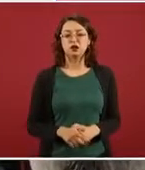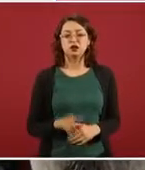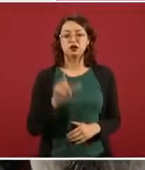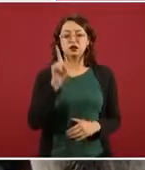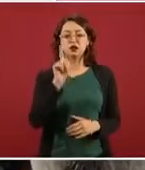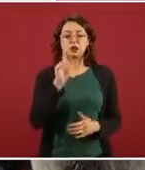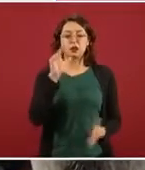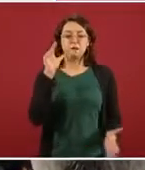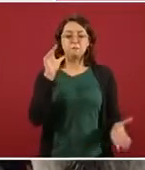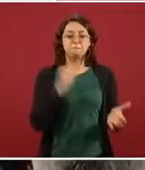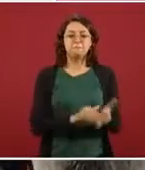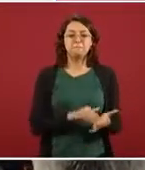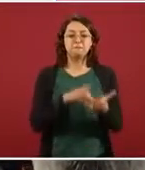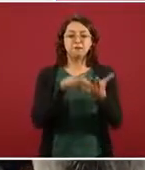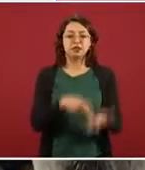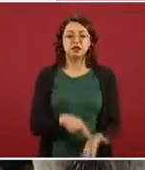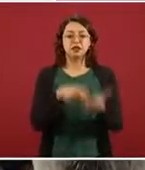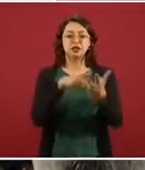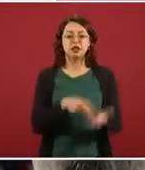de ácido